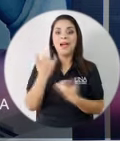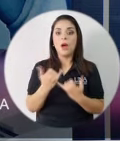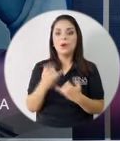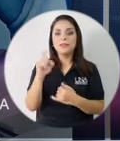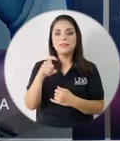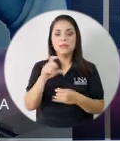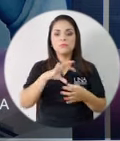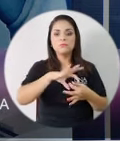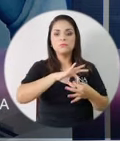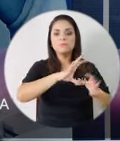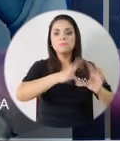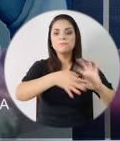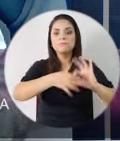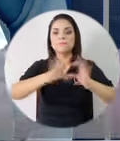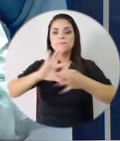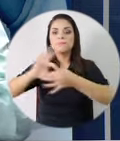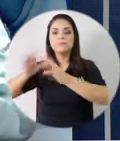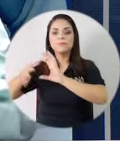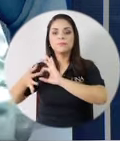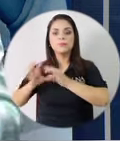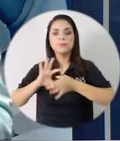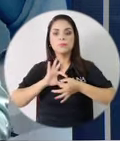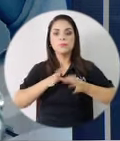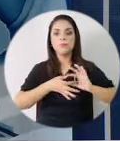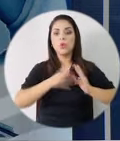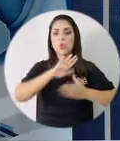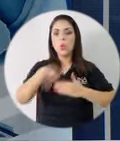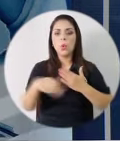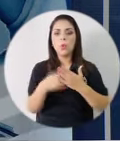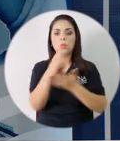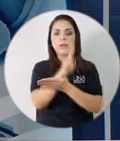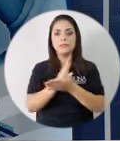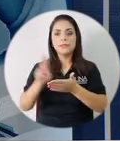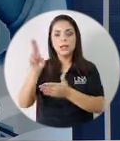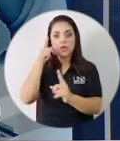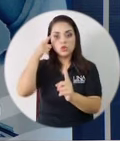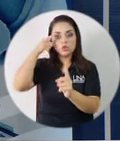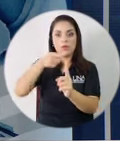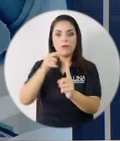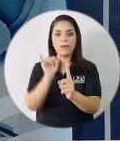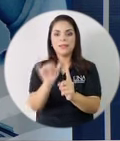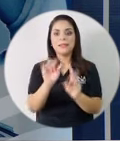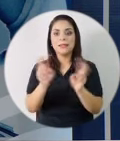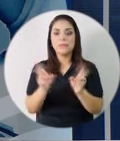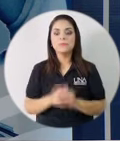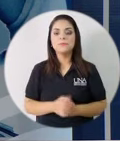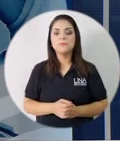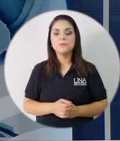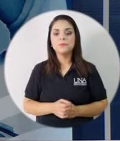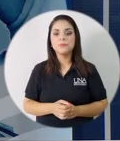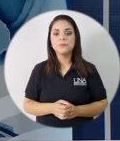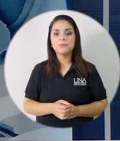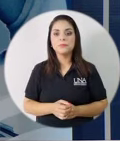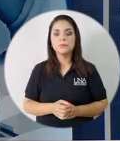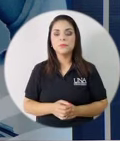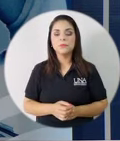porque precisamente es articular todo el accionar de la universidad alrededor de este tema.